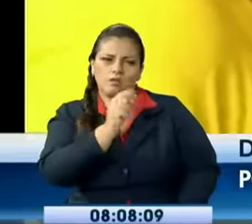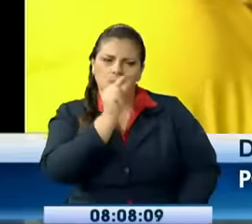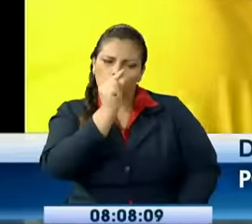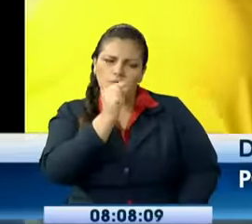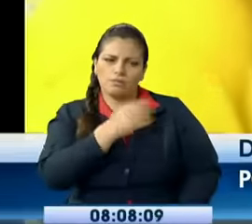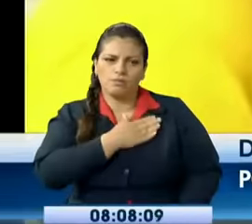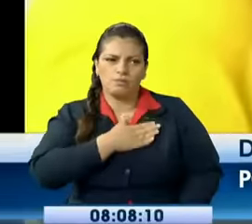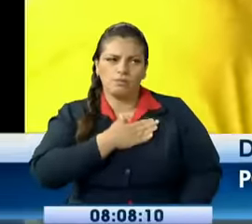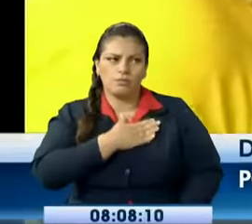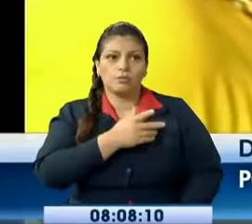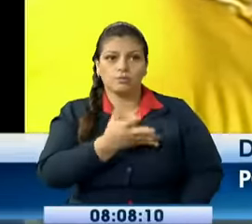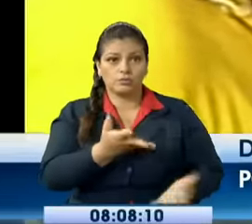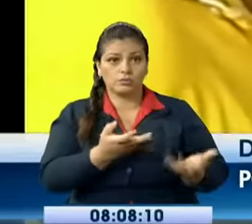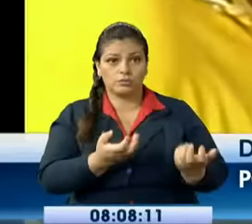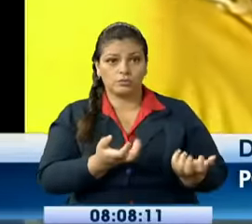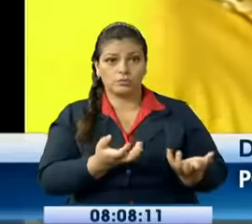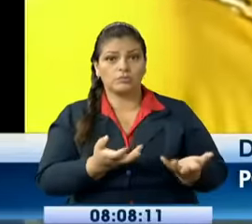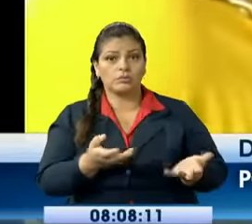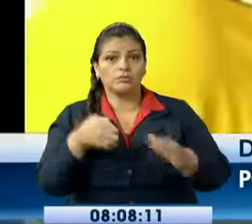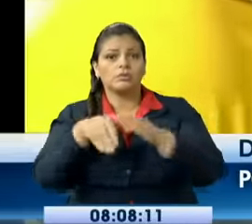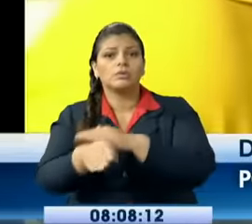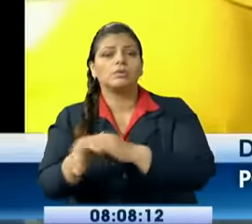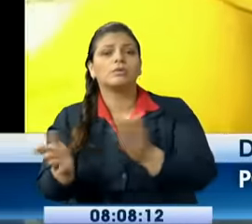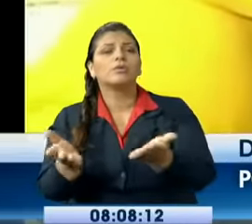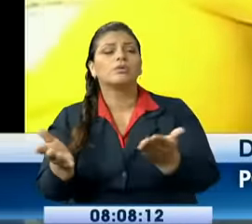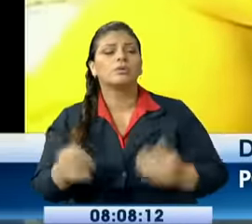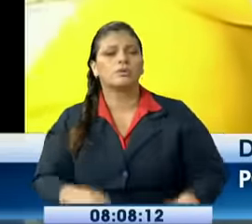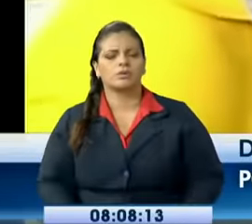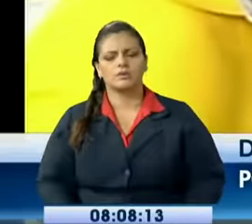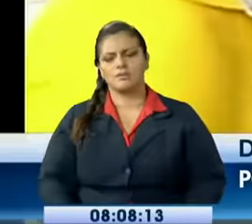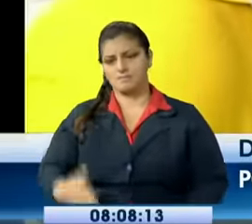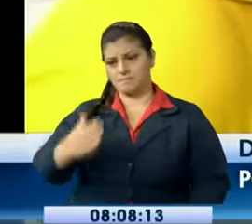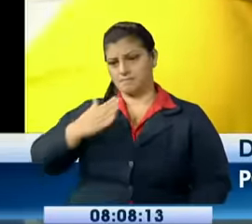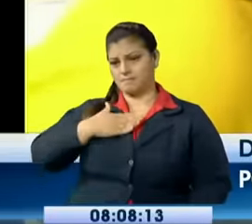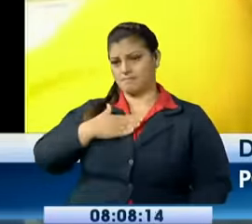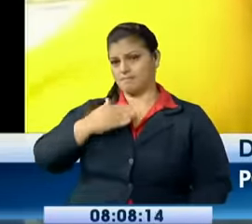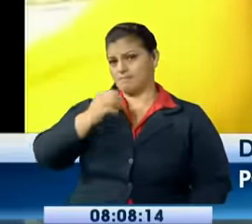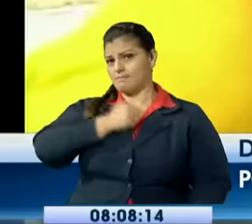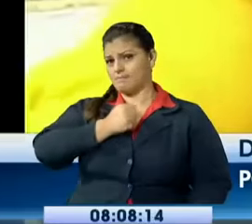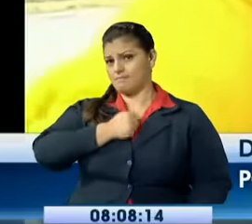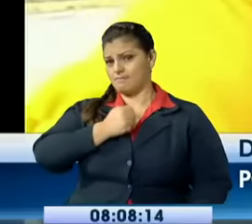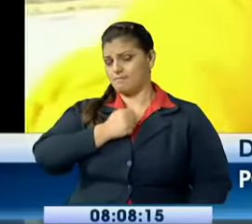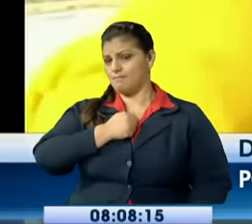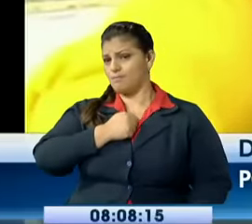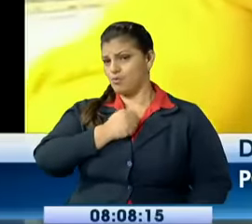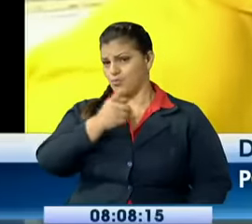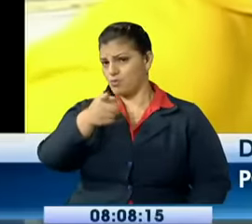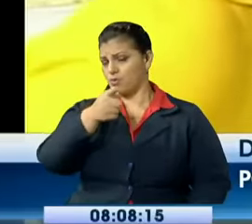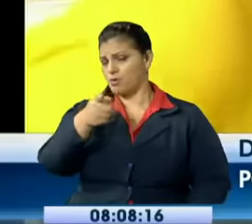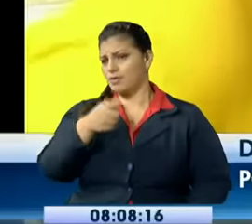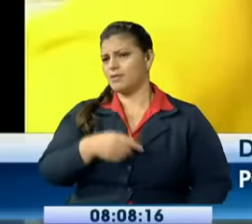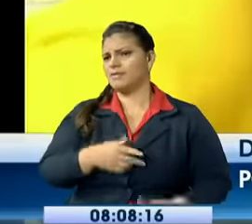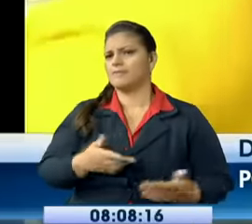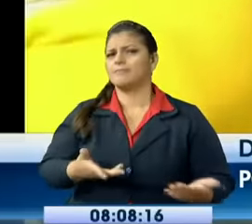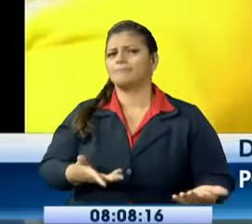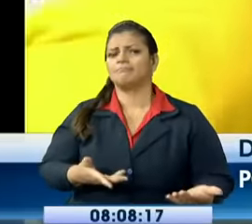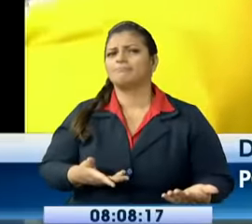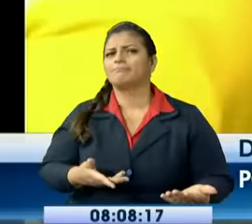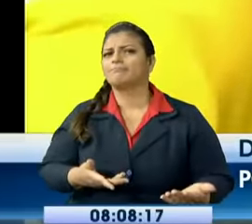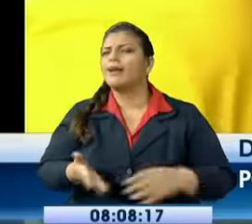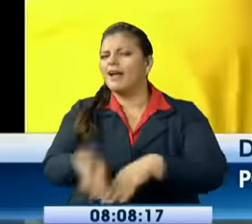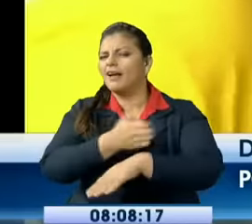ingresar a la zona cero. Sí, la propiedad que tenemos en el centro para sacar los bienes inmuebles que nos hacen falta. Y